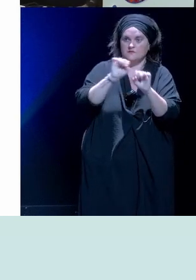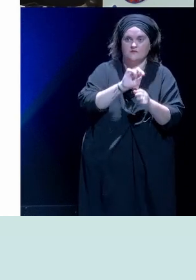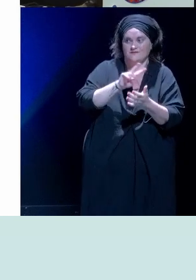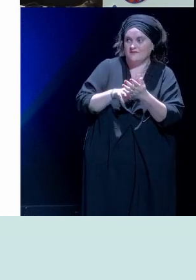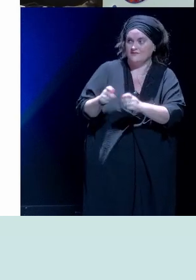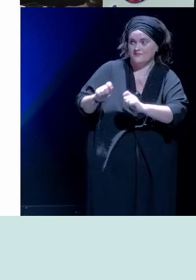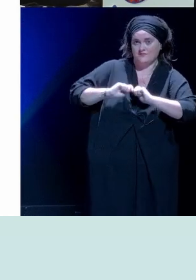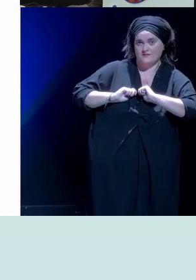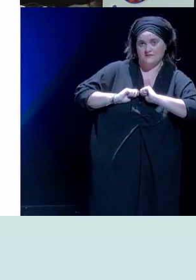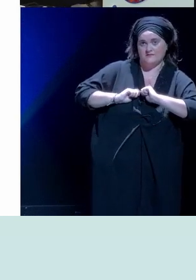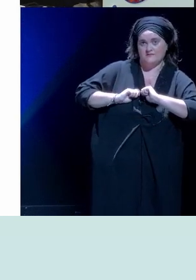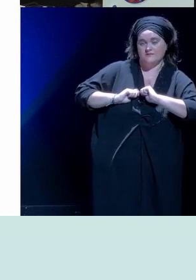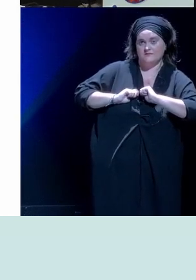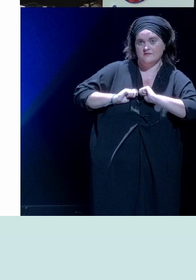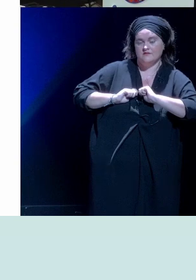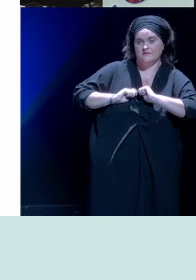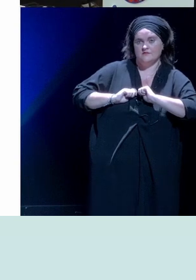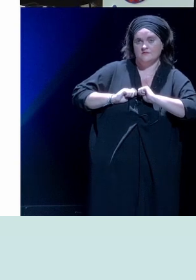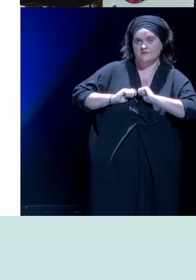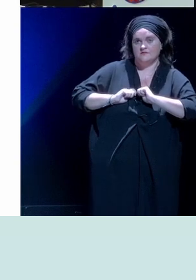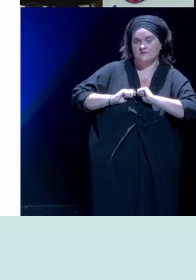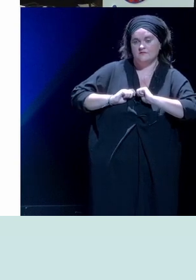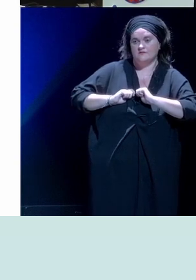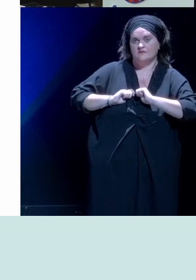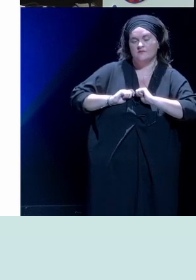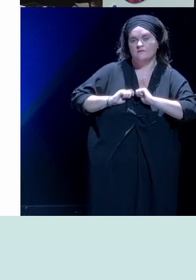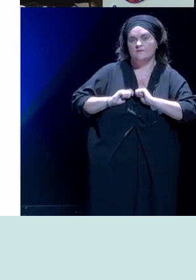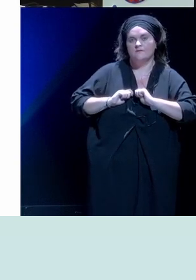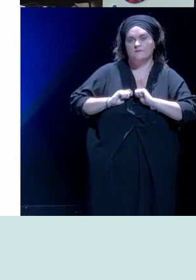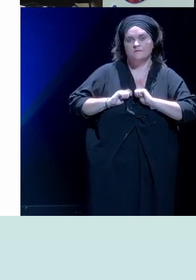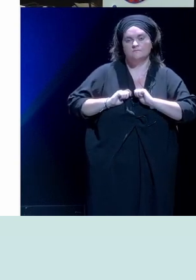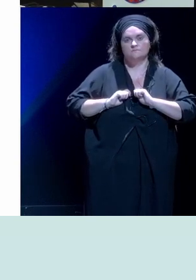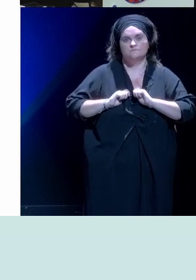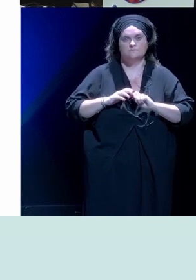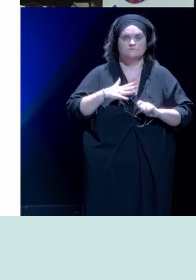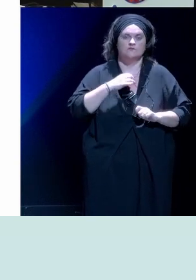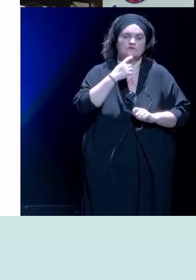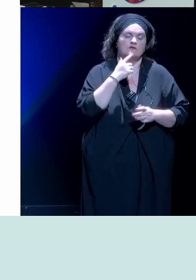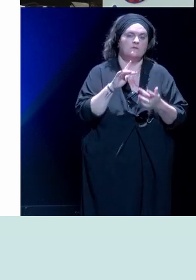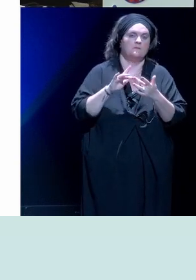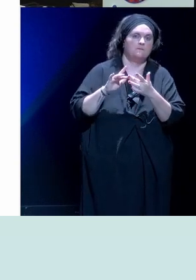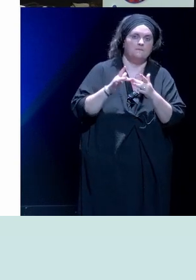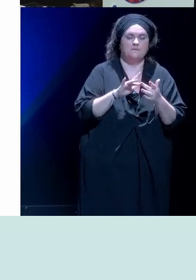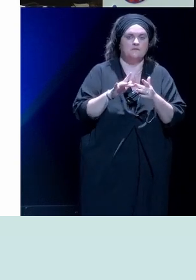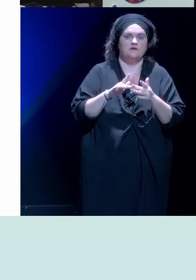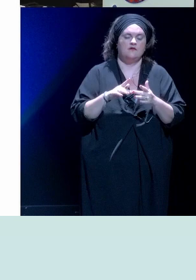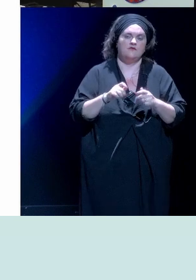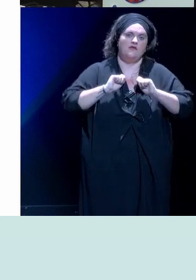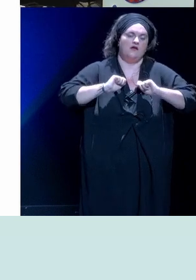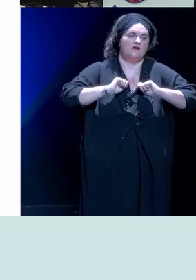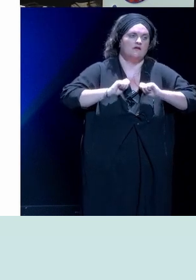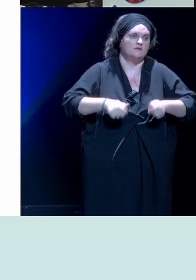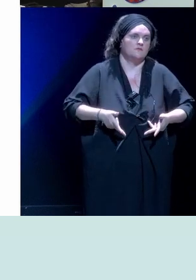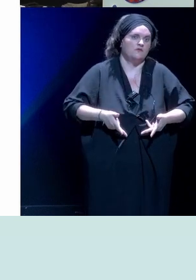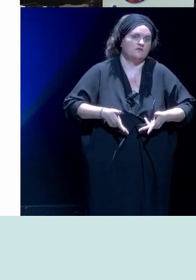reconocimiento, estamos en una configuración que pudiéramos llamar vínculos que liberan, que es